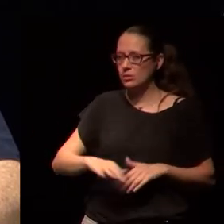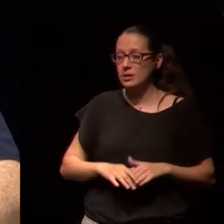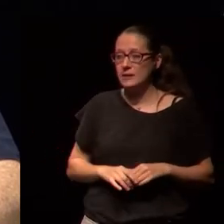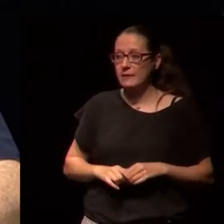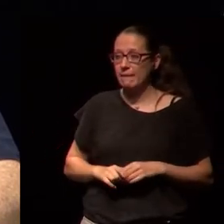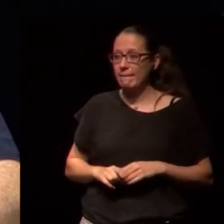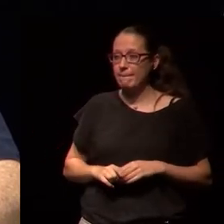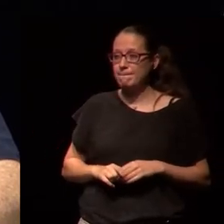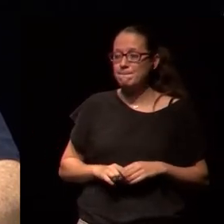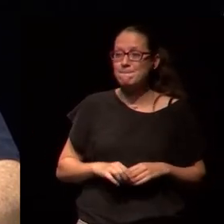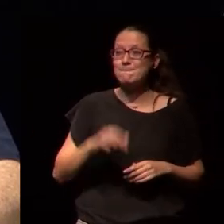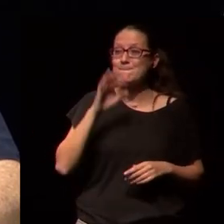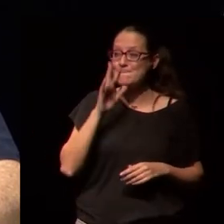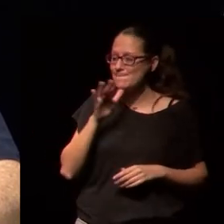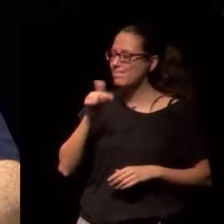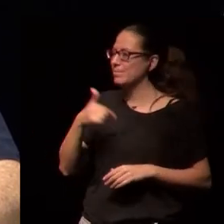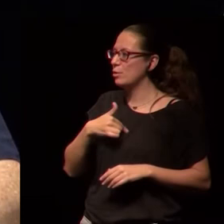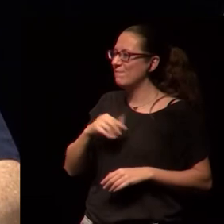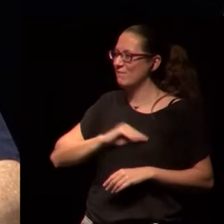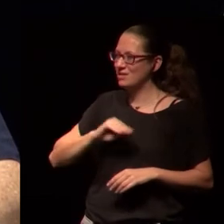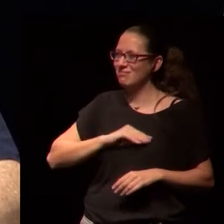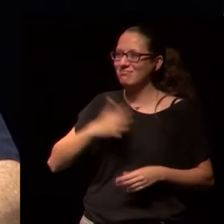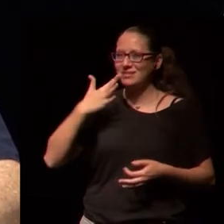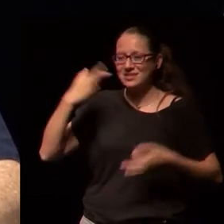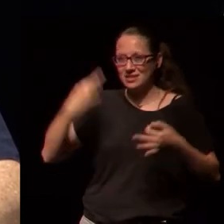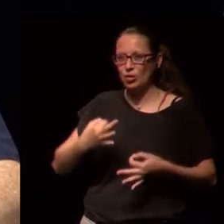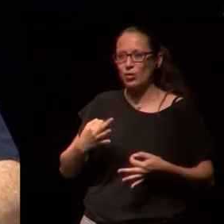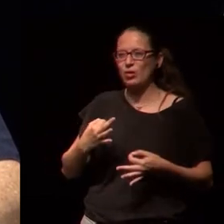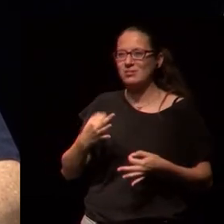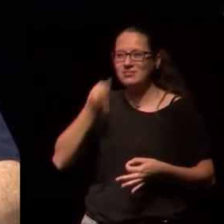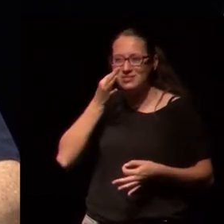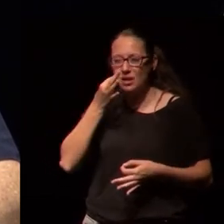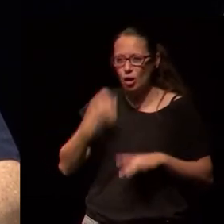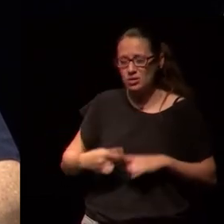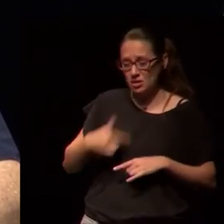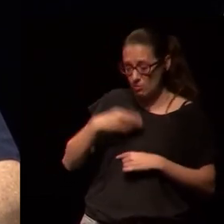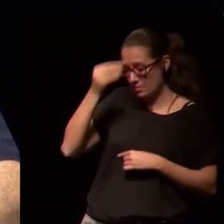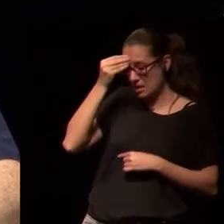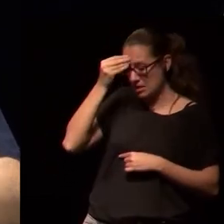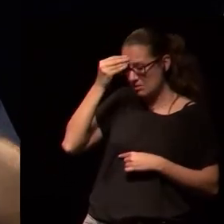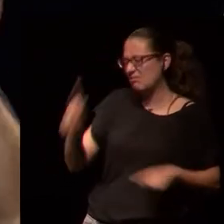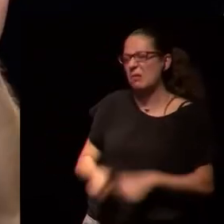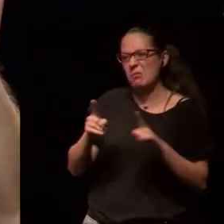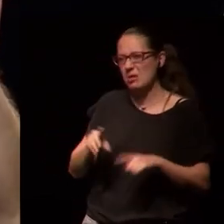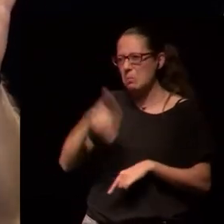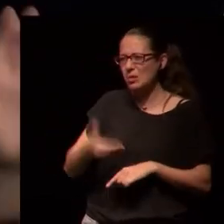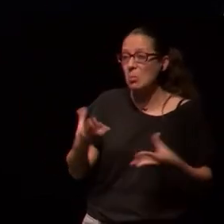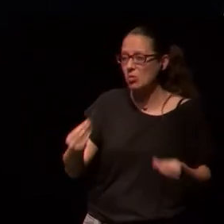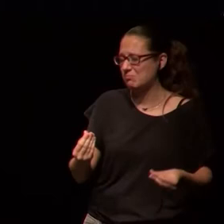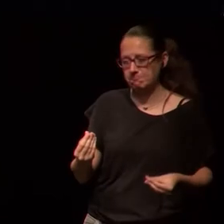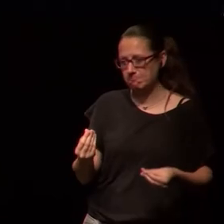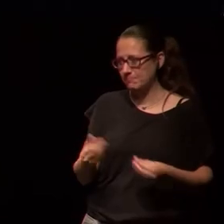ahora estoy bastante seguro de que tampoco importa mucho lo que piense. Piense lo que piense, tampoco importa